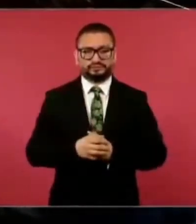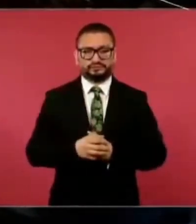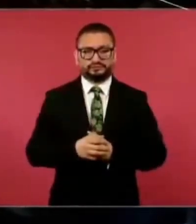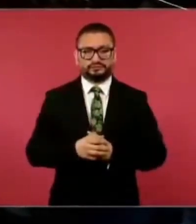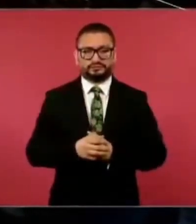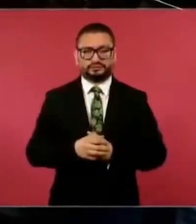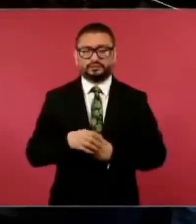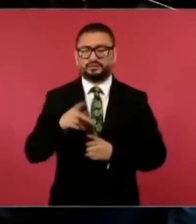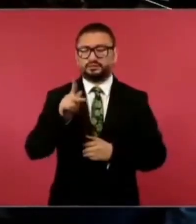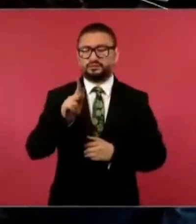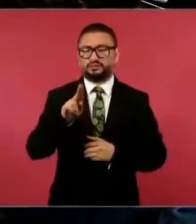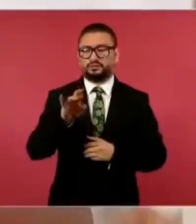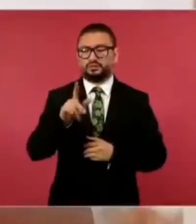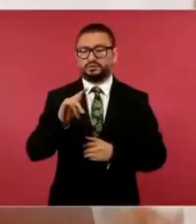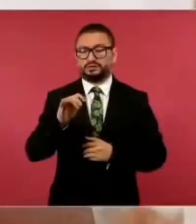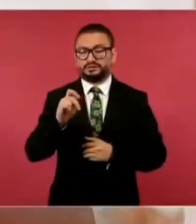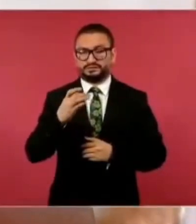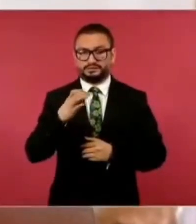Pulitzer,